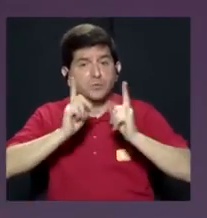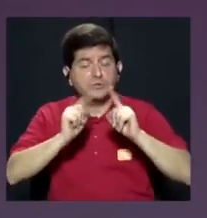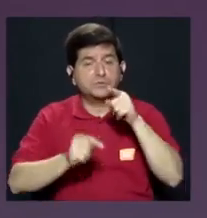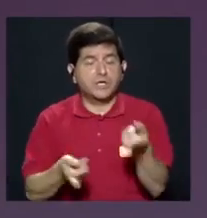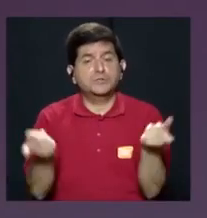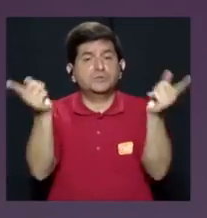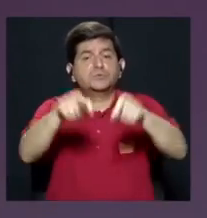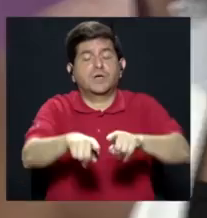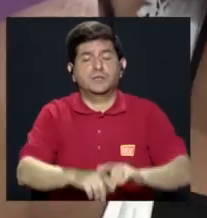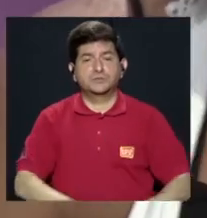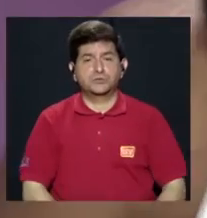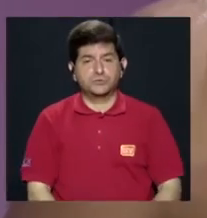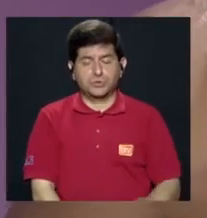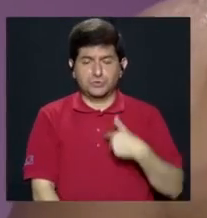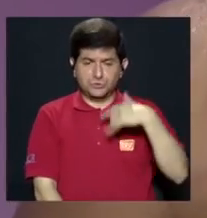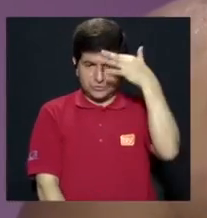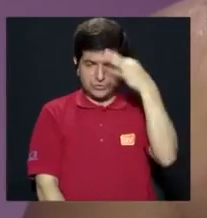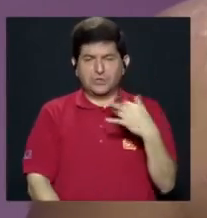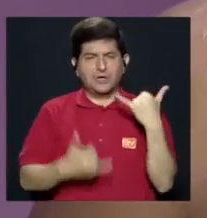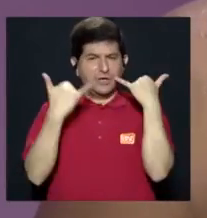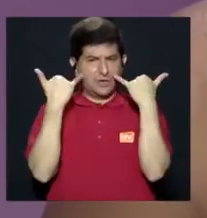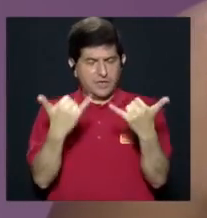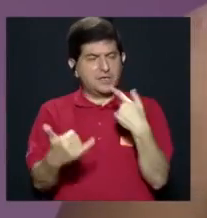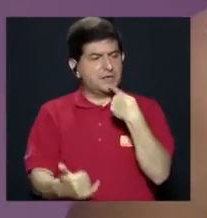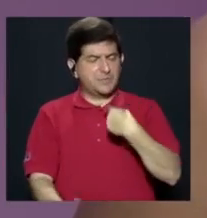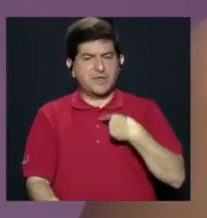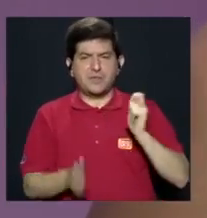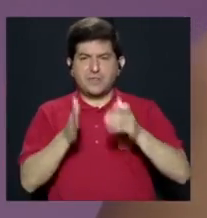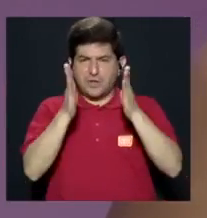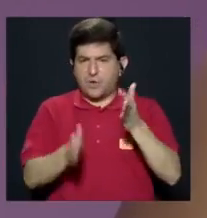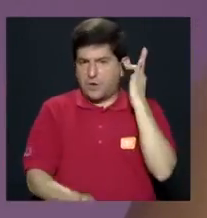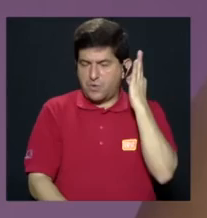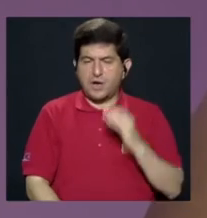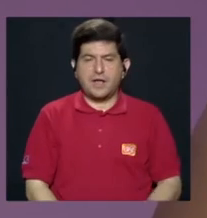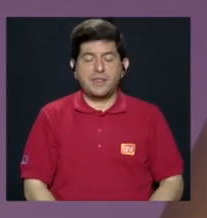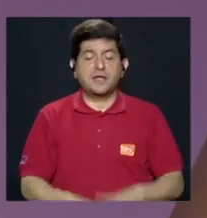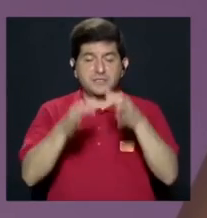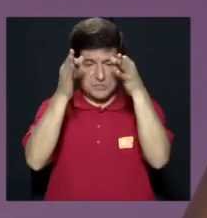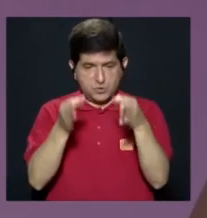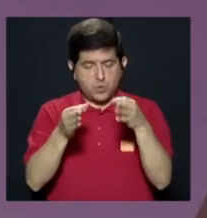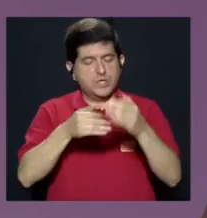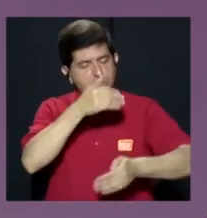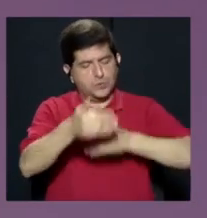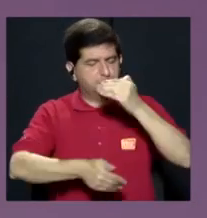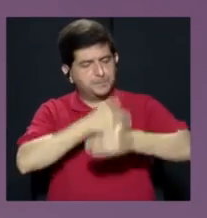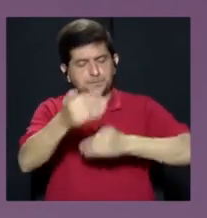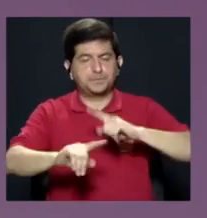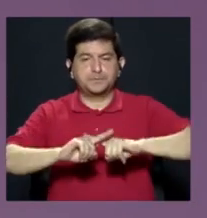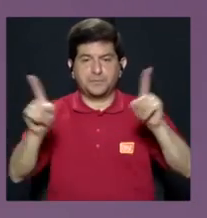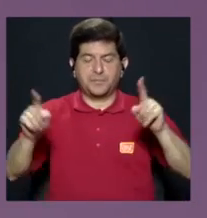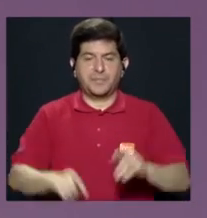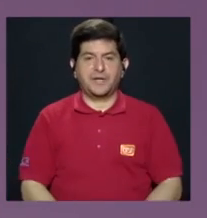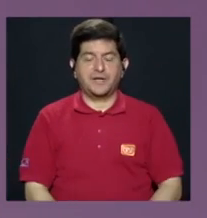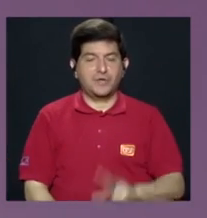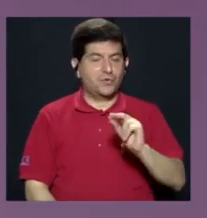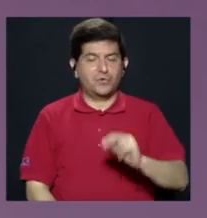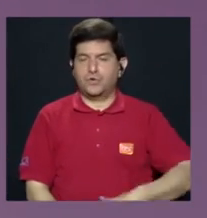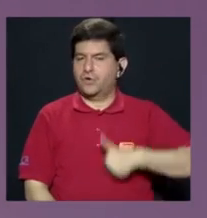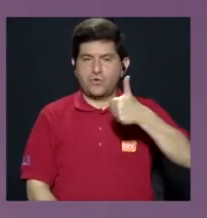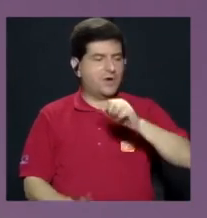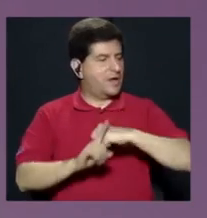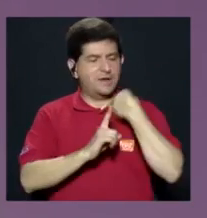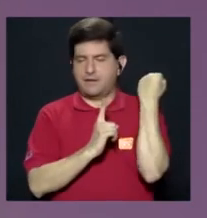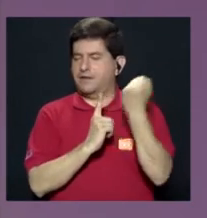en el caso suyo? Bueno, yo creo que ya lo que me dijo mi abogada es que creo que voy para un juicio, más no está la guerra ganada todavía,